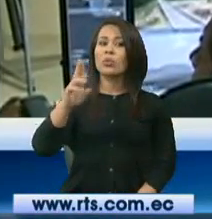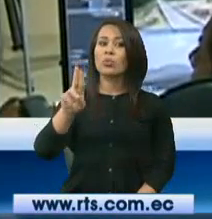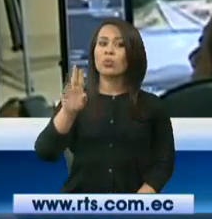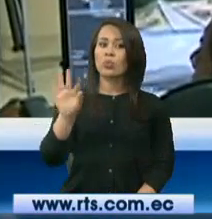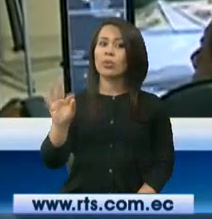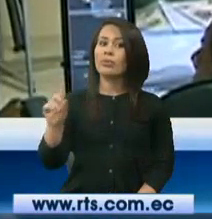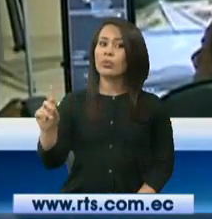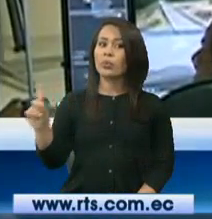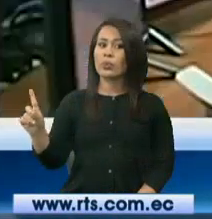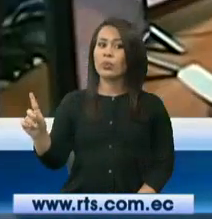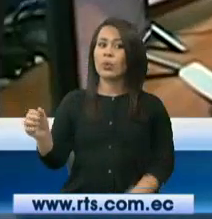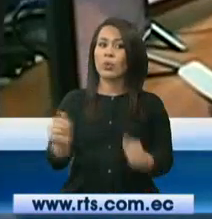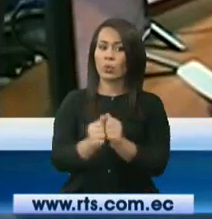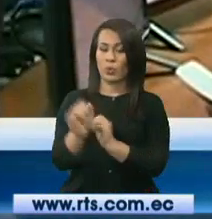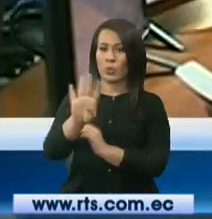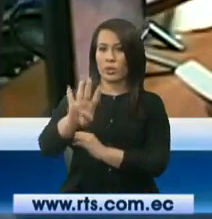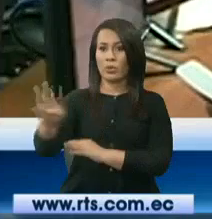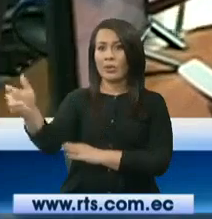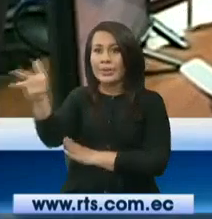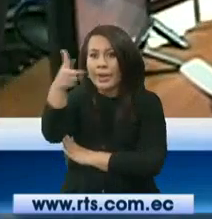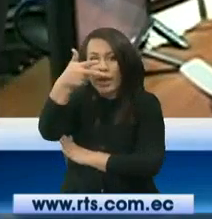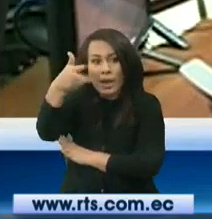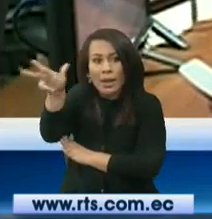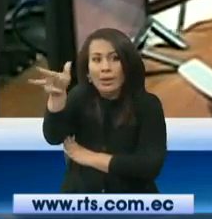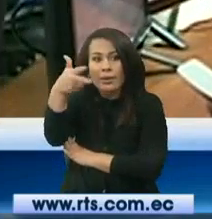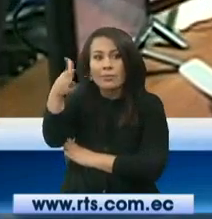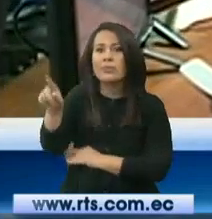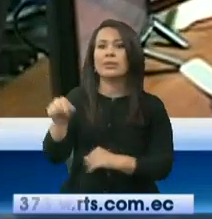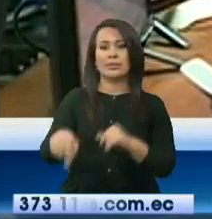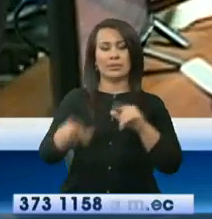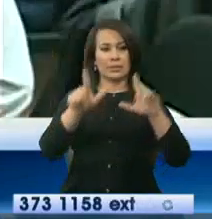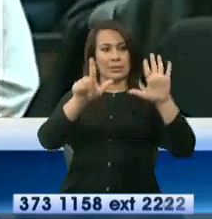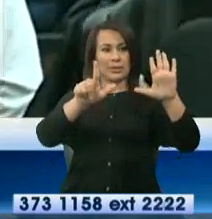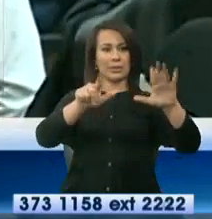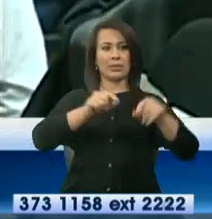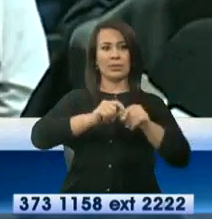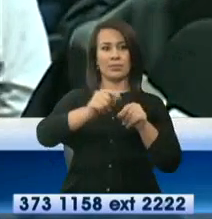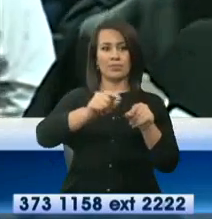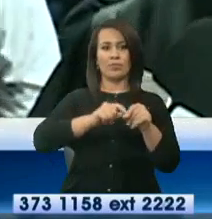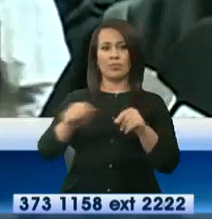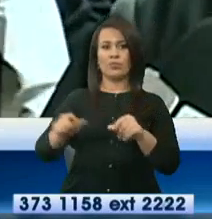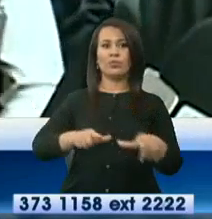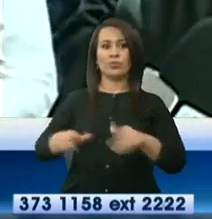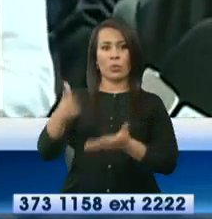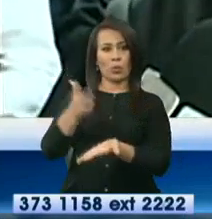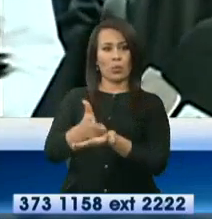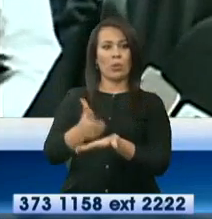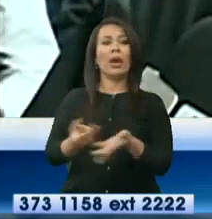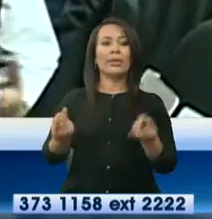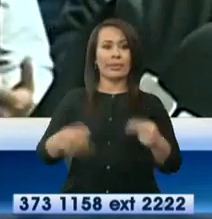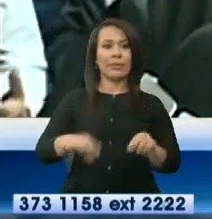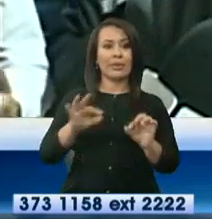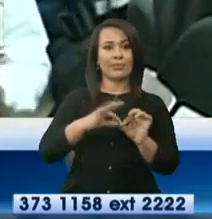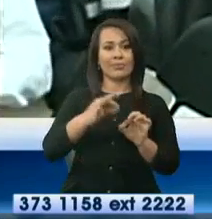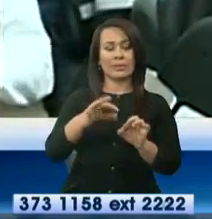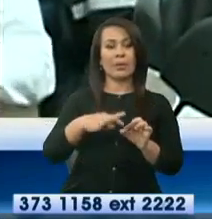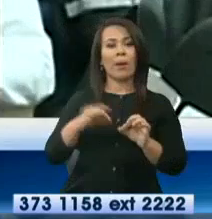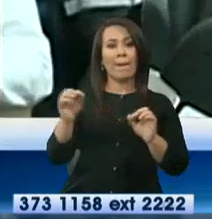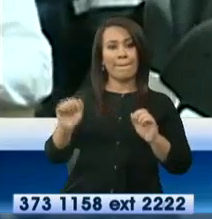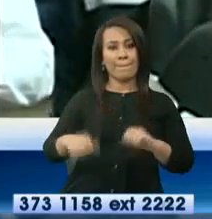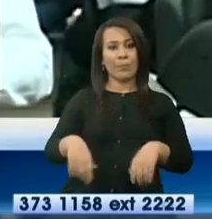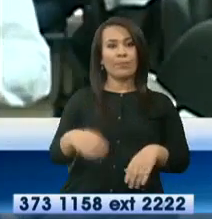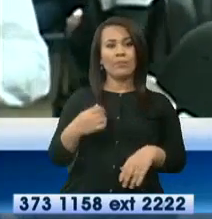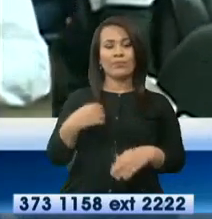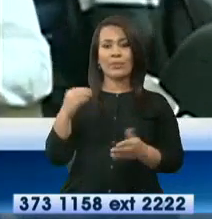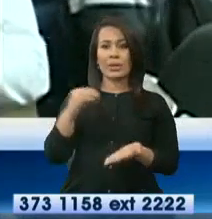con 44 cámaras, las 7 parroquias rurales de este territorio. Que los ciudadanos también del cantón ya pueden acceder directamente